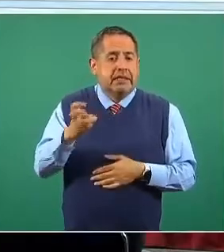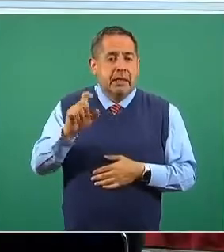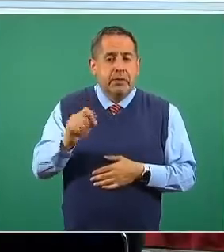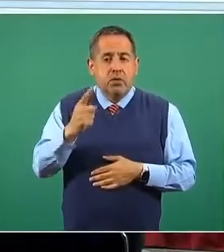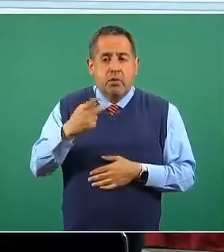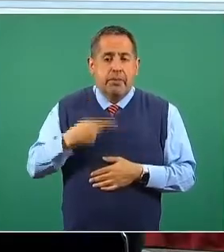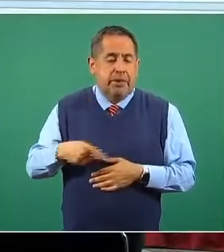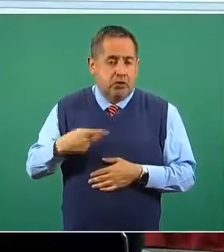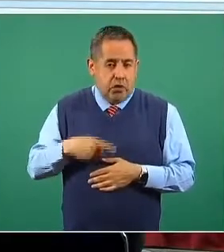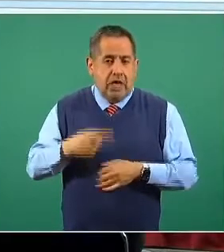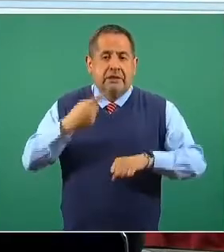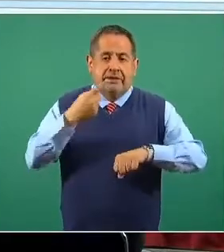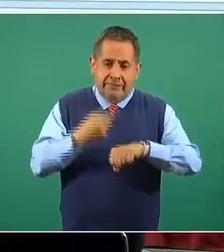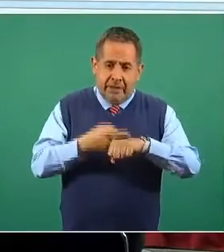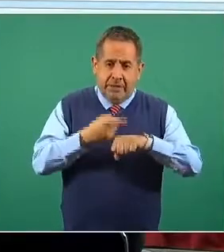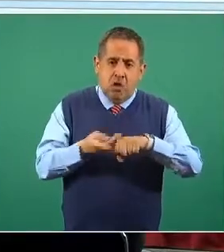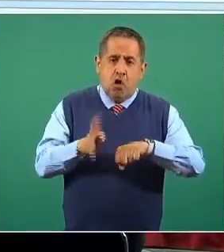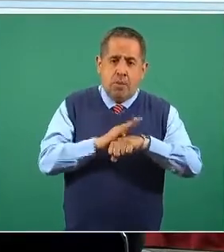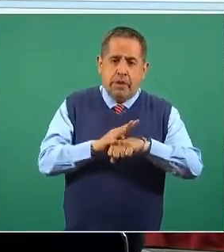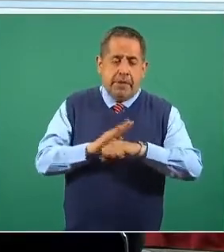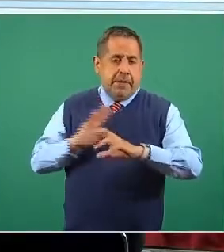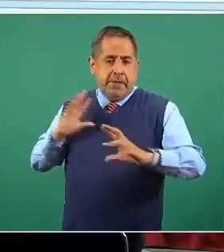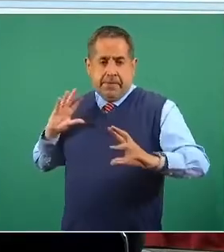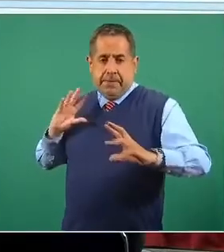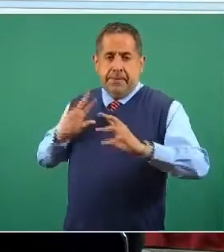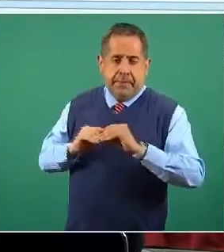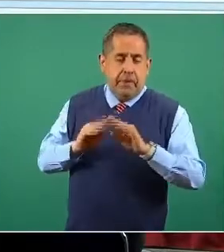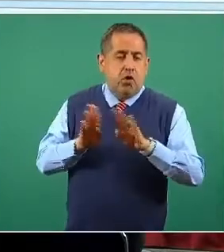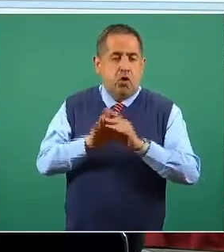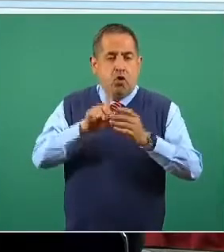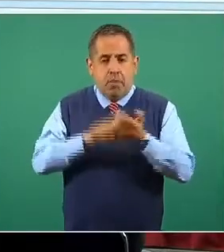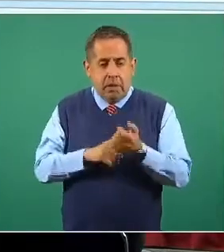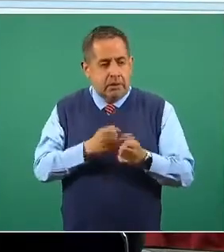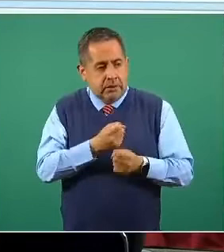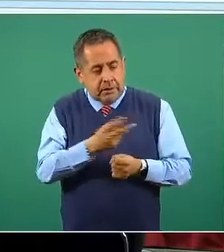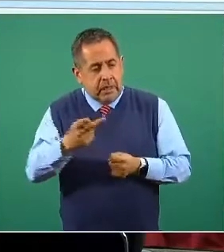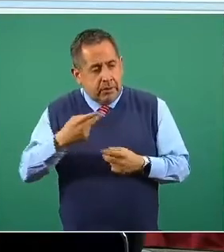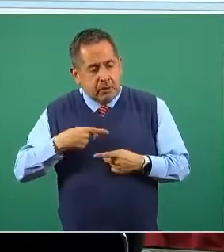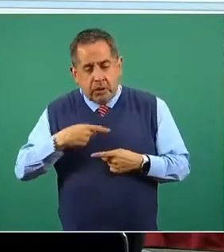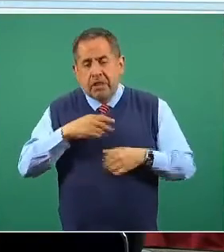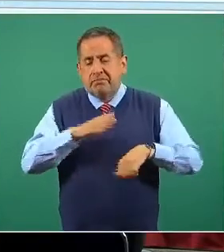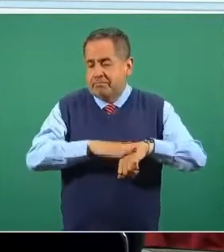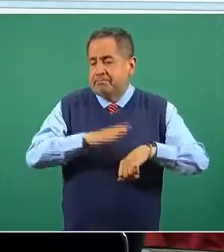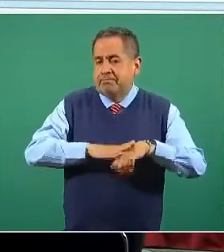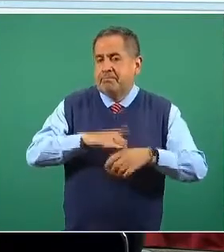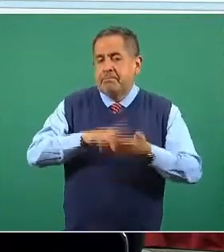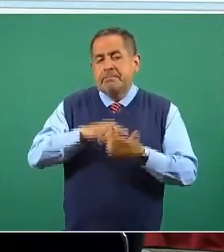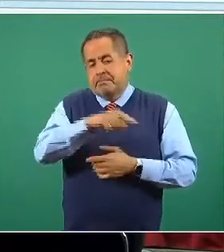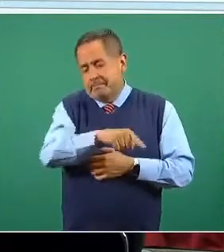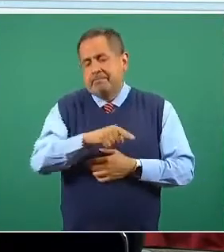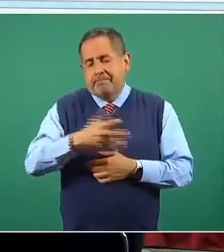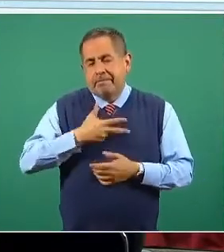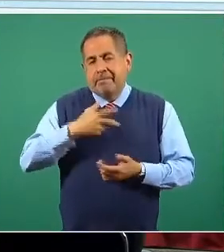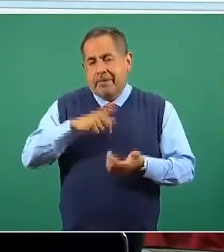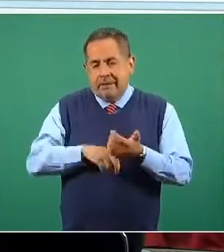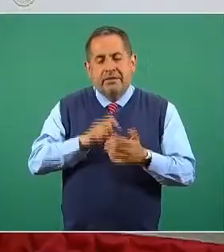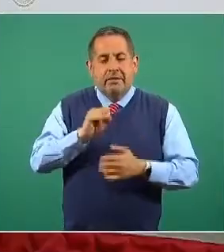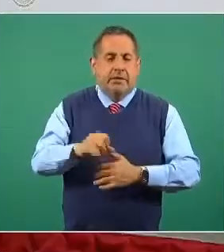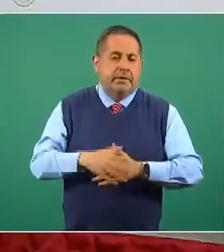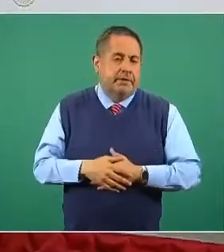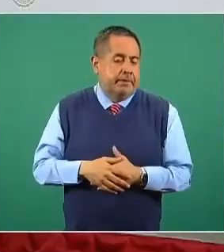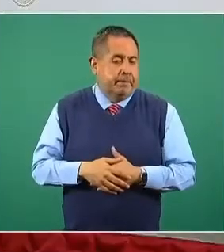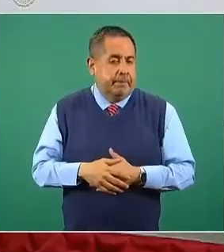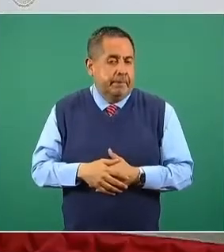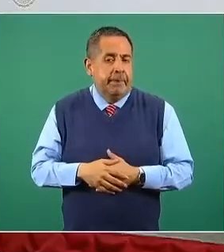1.928.321 personas con COVID-19 en base a este grupo de personas notificadas como casos sospechosos. Así también, y